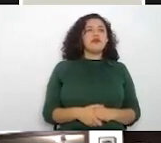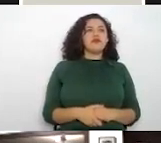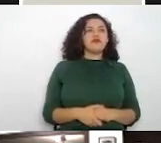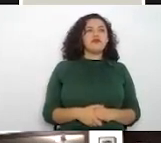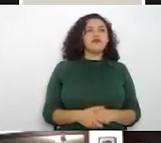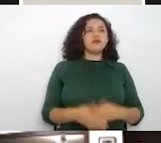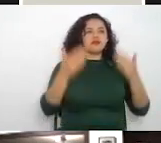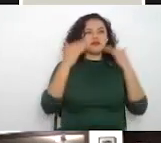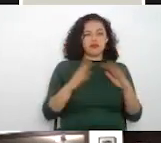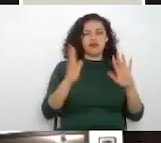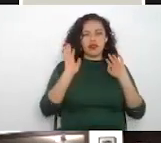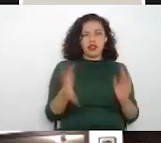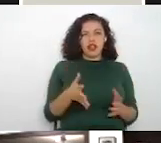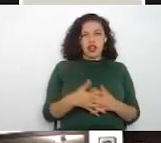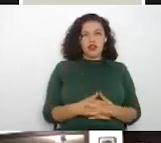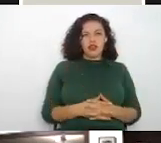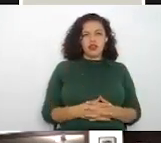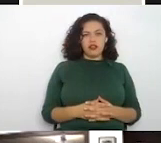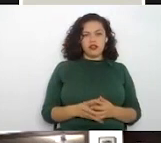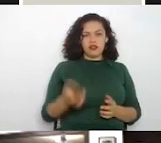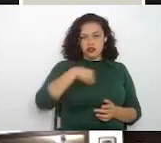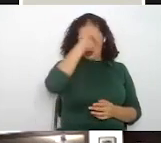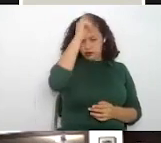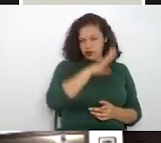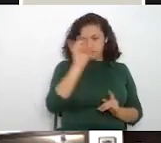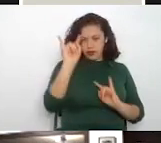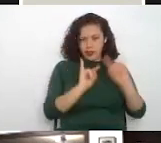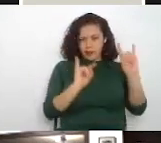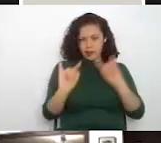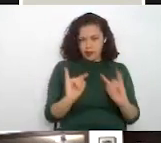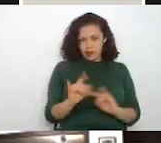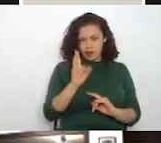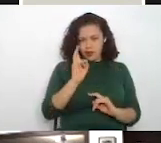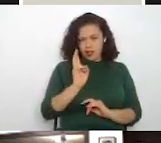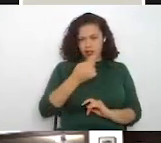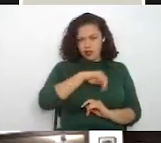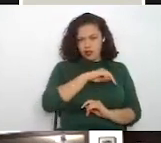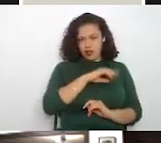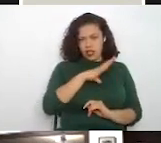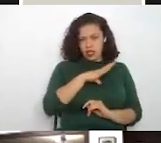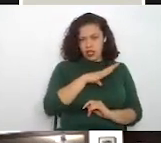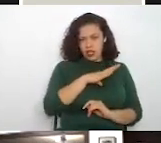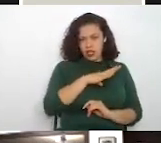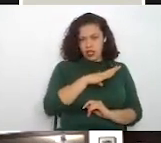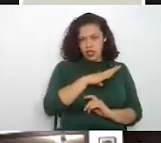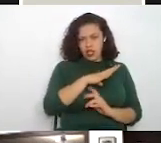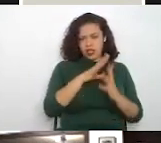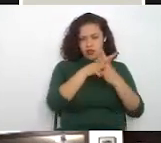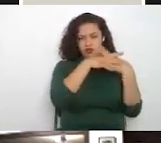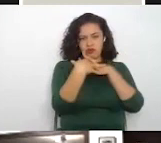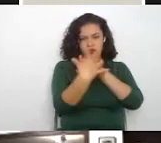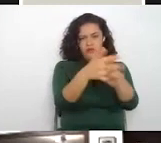sería, como lo vemos en la diapositiva a continuación, sería combinar, si es que esto me deja